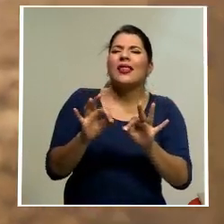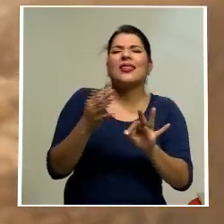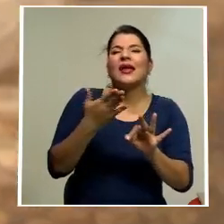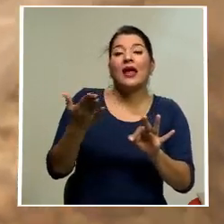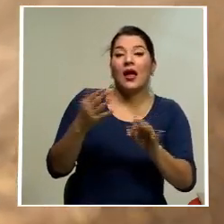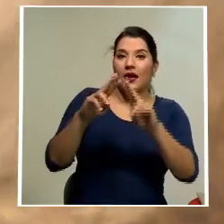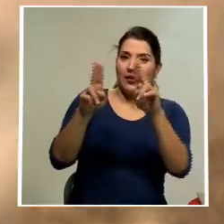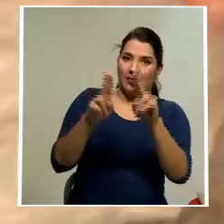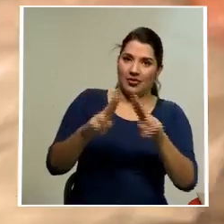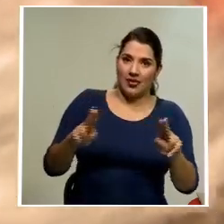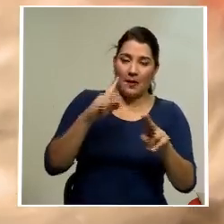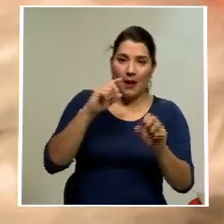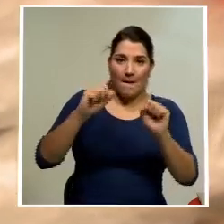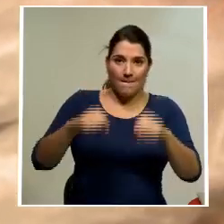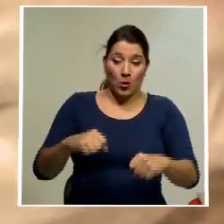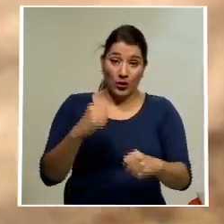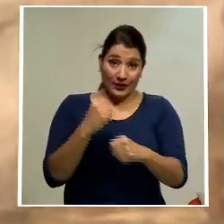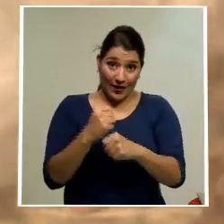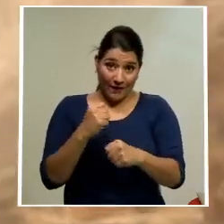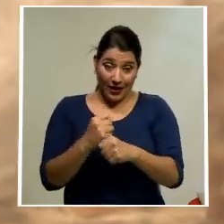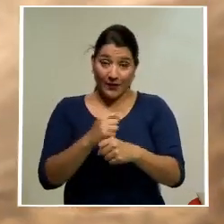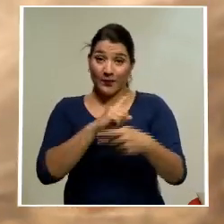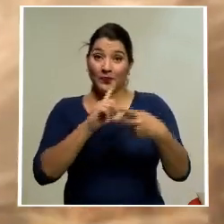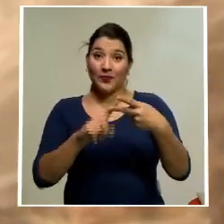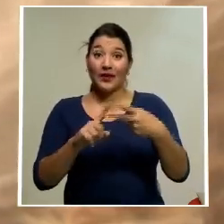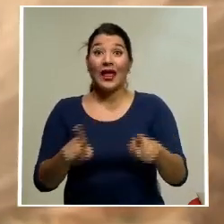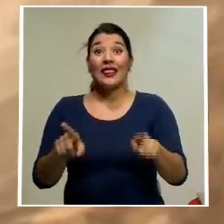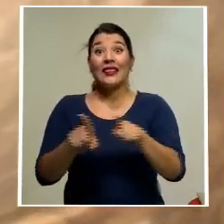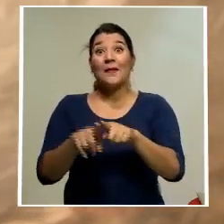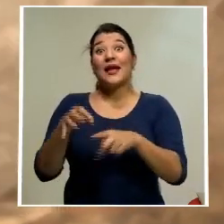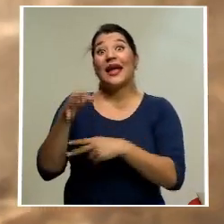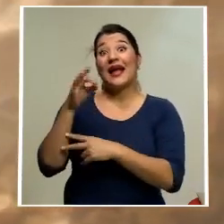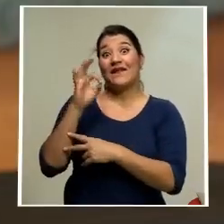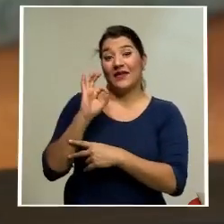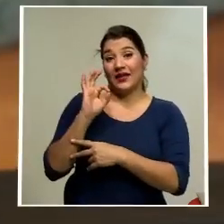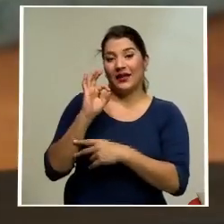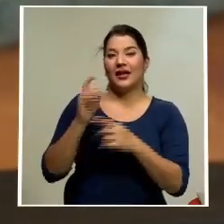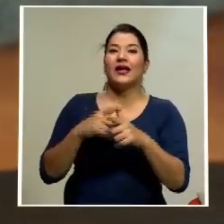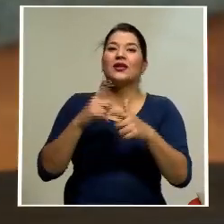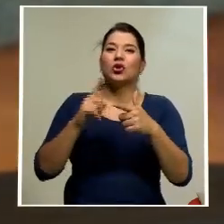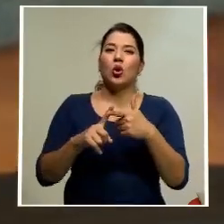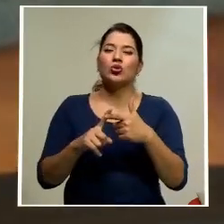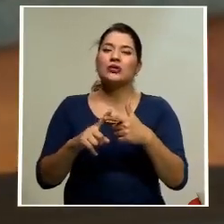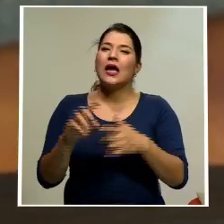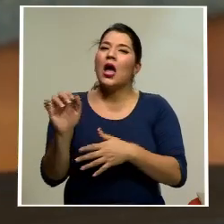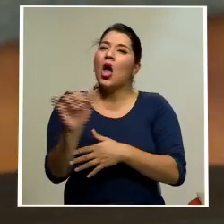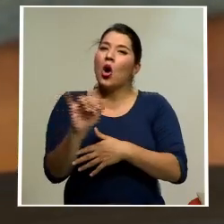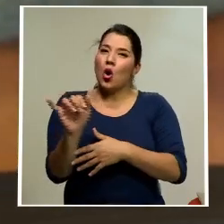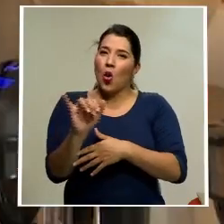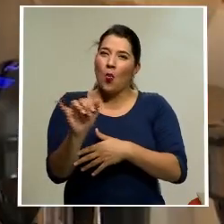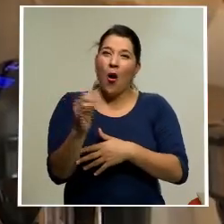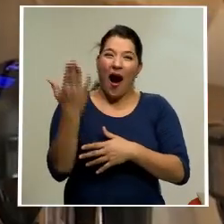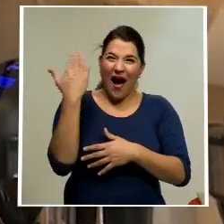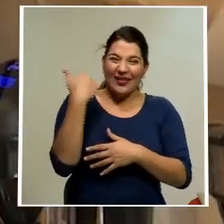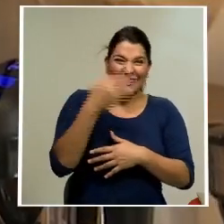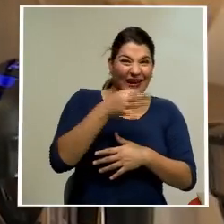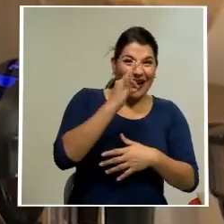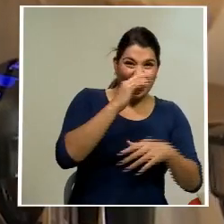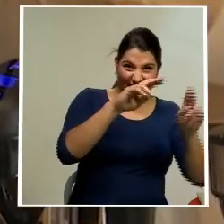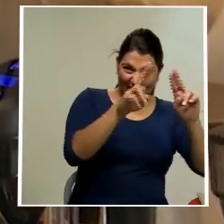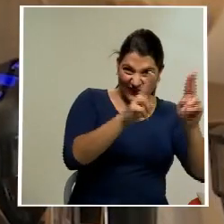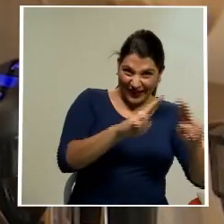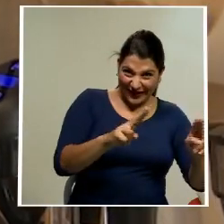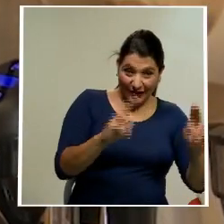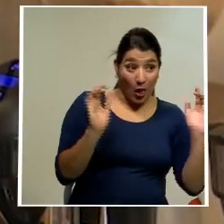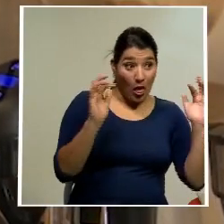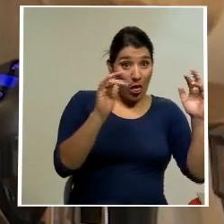trabajar y también el café. Entonces es como una evolución del café internet que conocíamos,